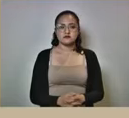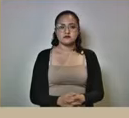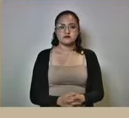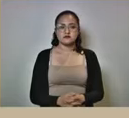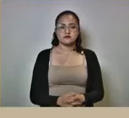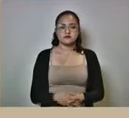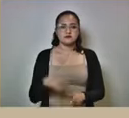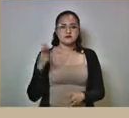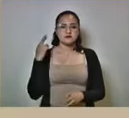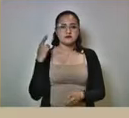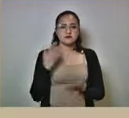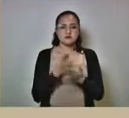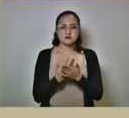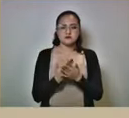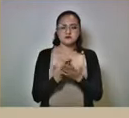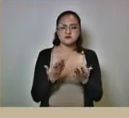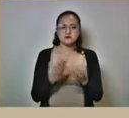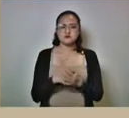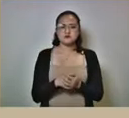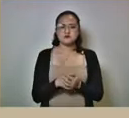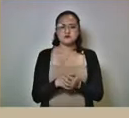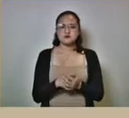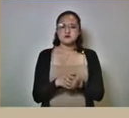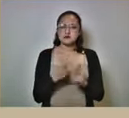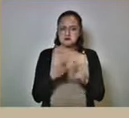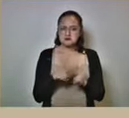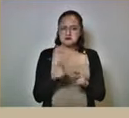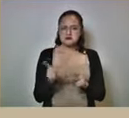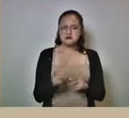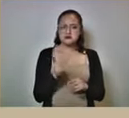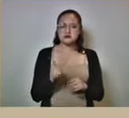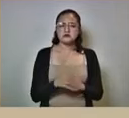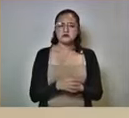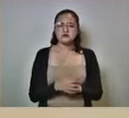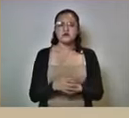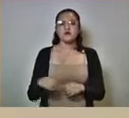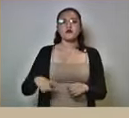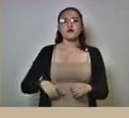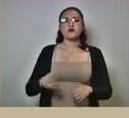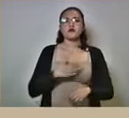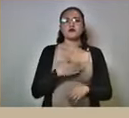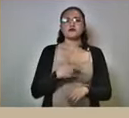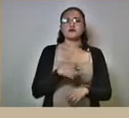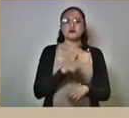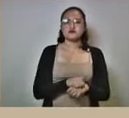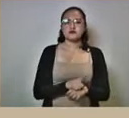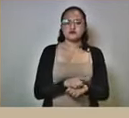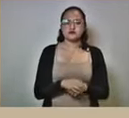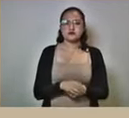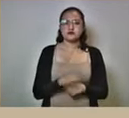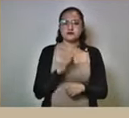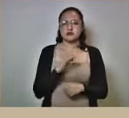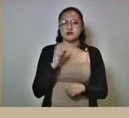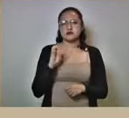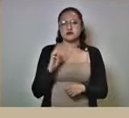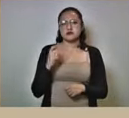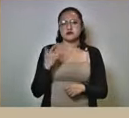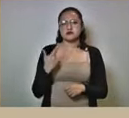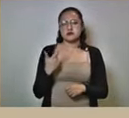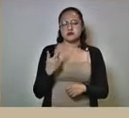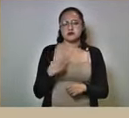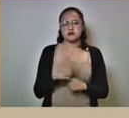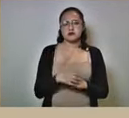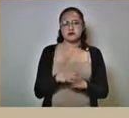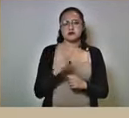Adelante. Gobernador, buenos días. La Fiscalía no entrega carta